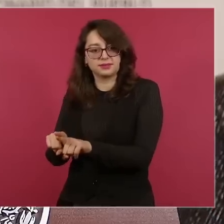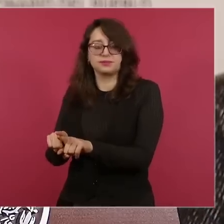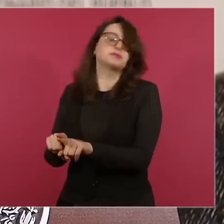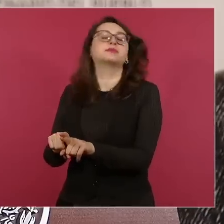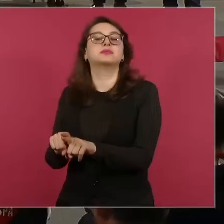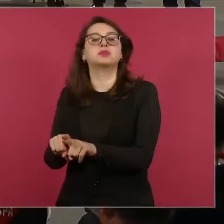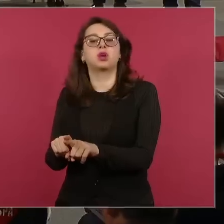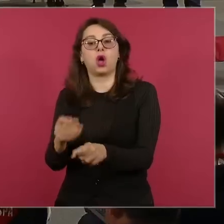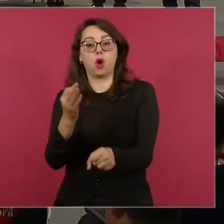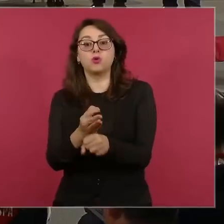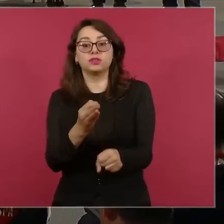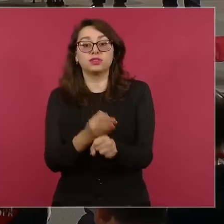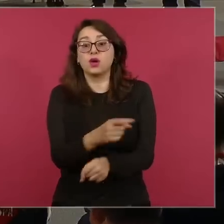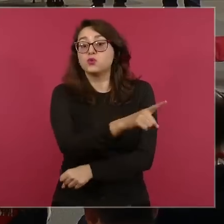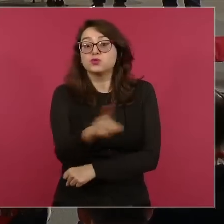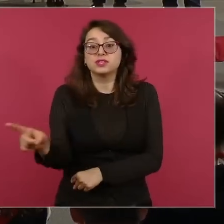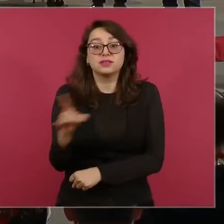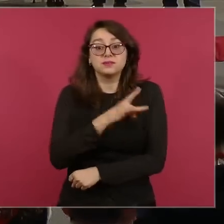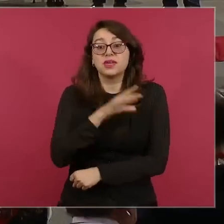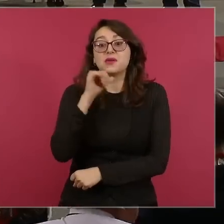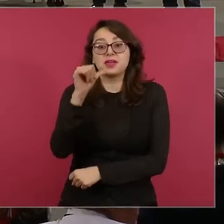sea, el que no tenga miedo que pase a vacunarse.